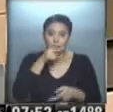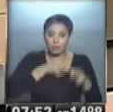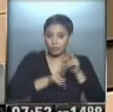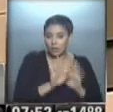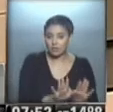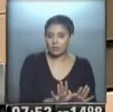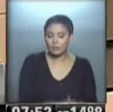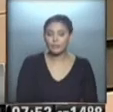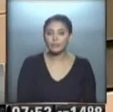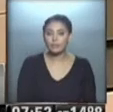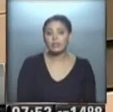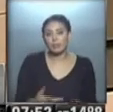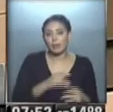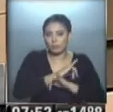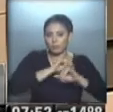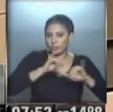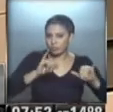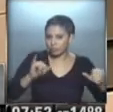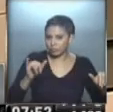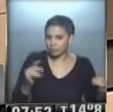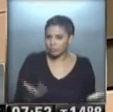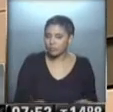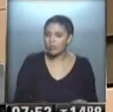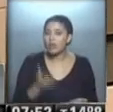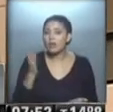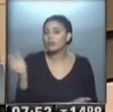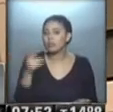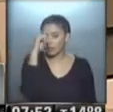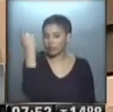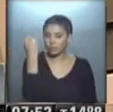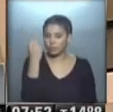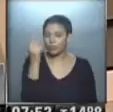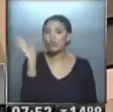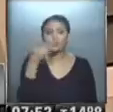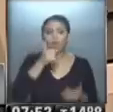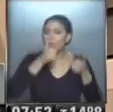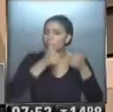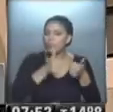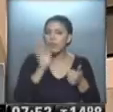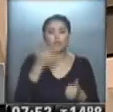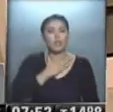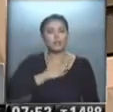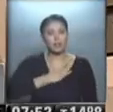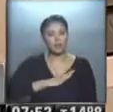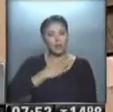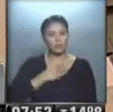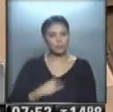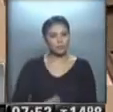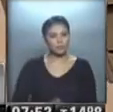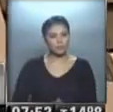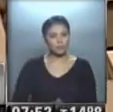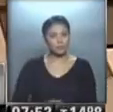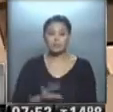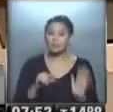semejantes características y semejante repercusión a nivel nacional. Todo salió bien, mucha tranquilidad, que es